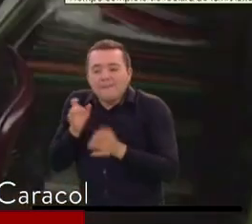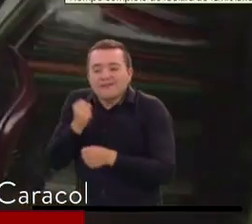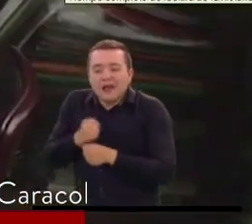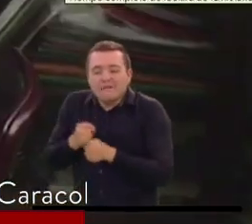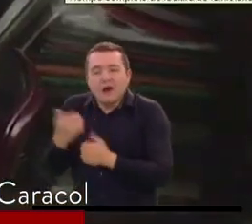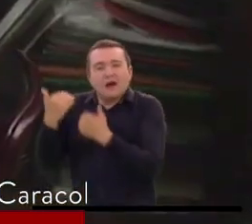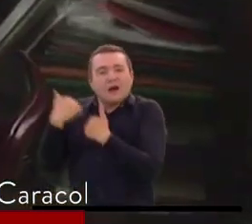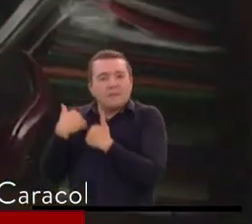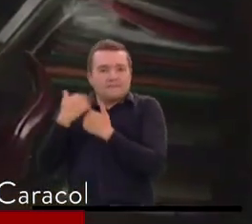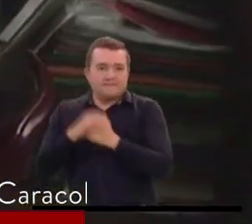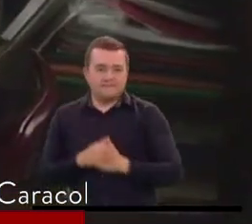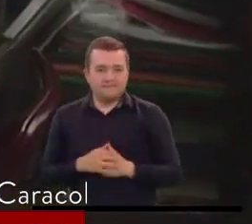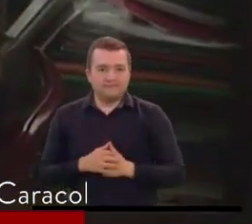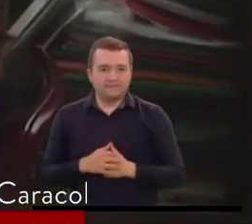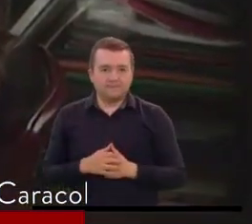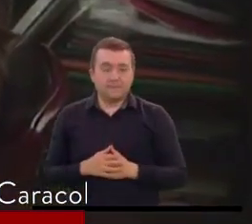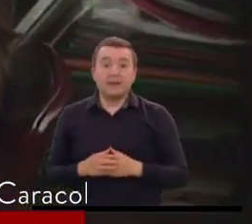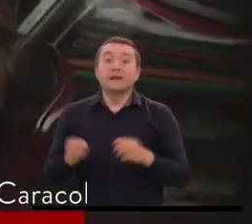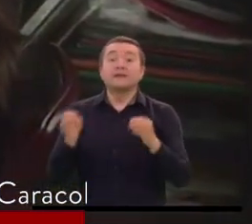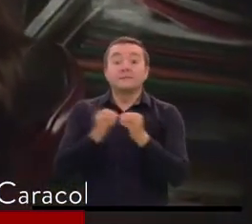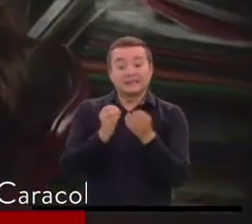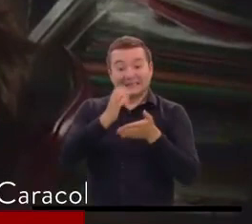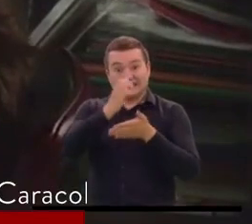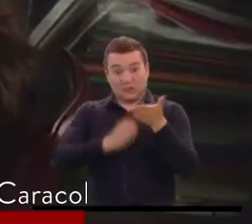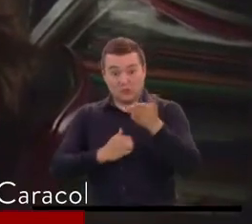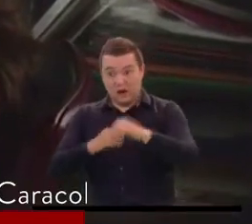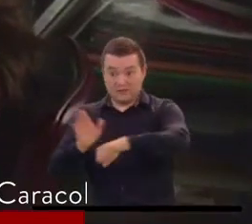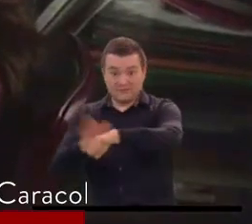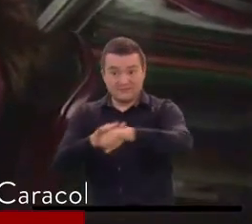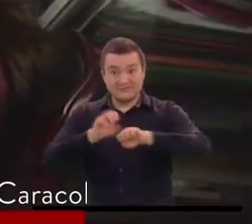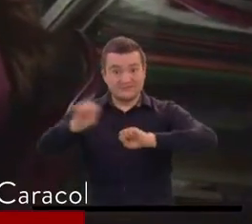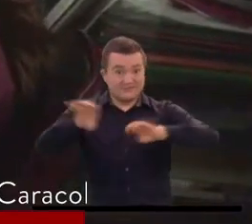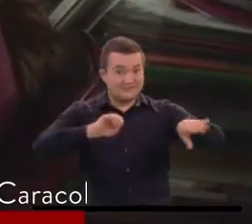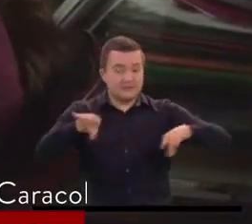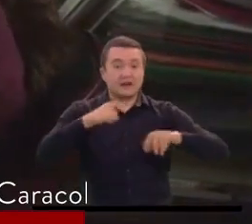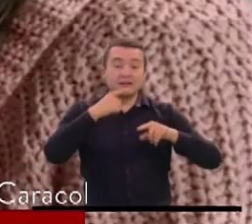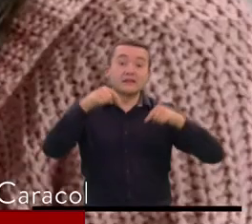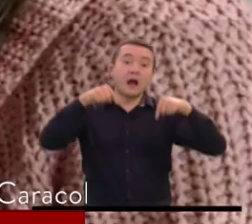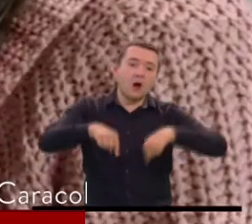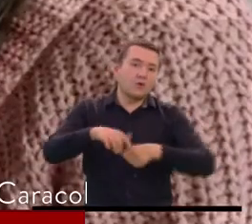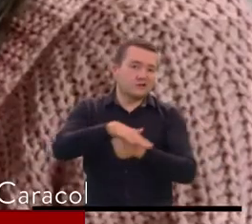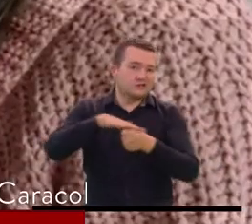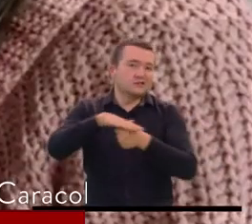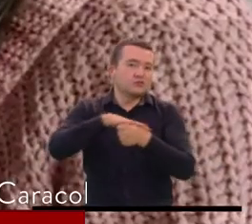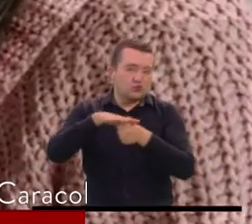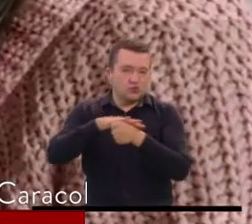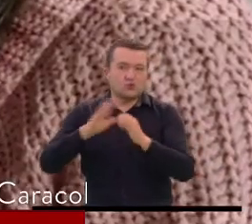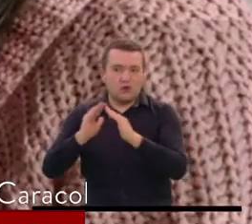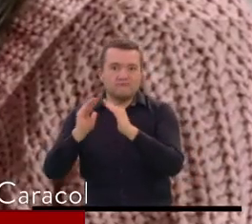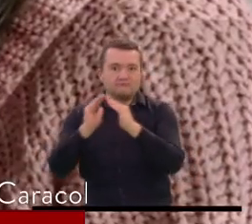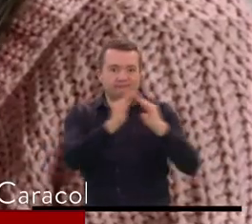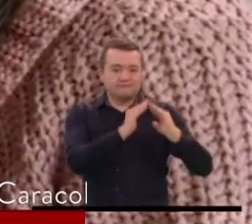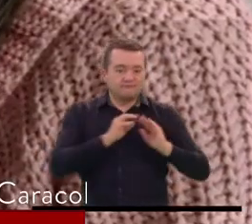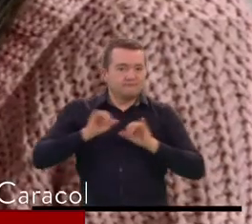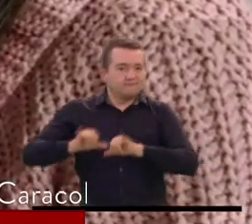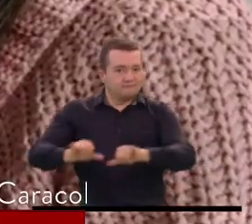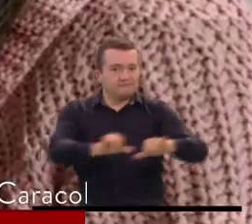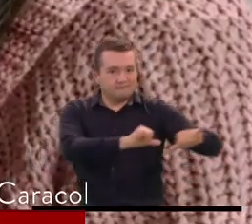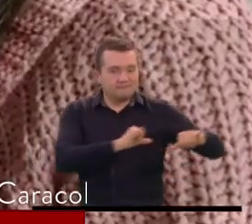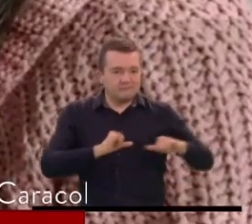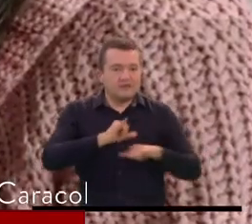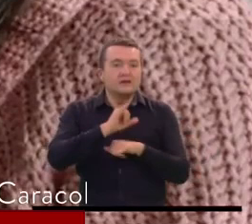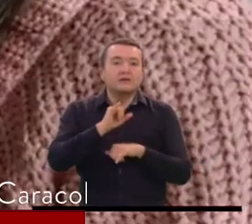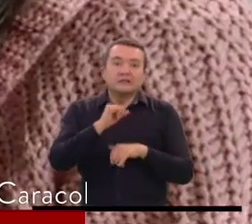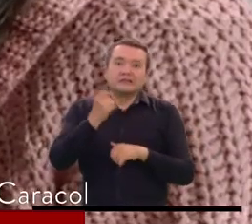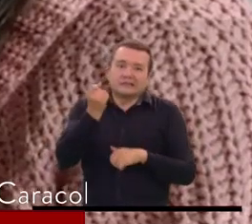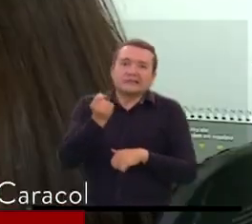trabajo. También destaca la circular que por estar en una situación de aislamiento preventivo y obligatorio se debe tomar en cuenta que los trabajadores conviven